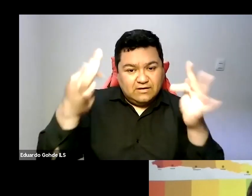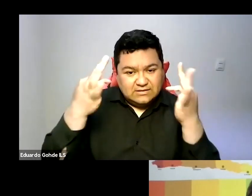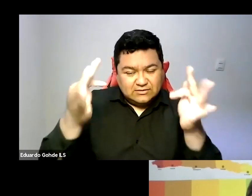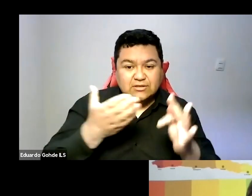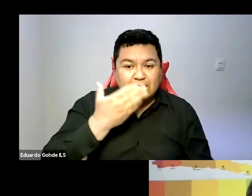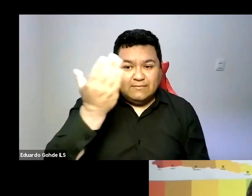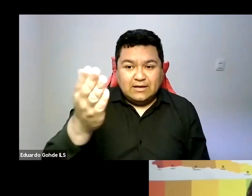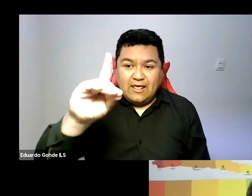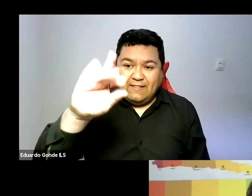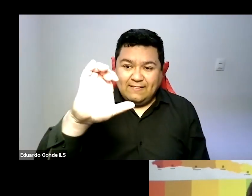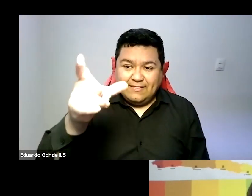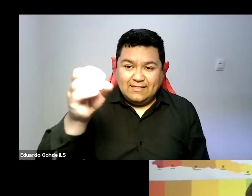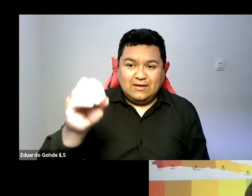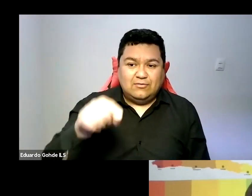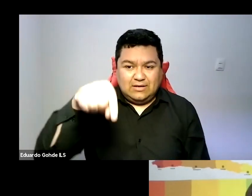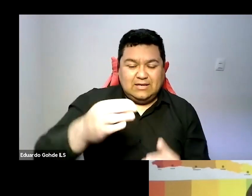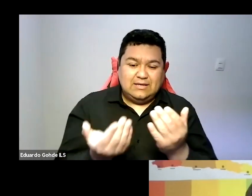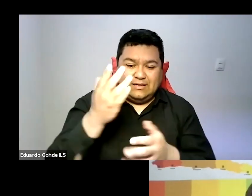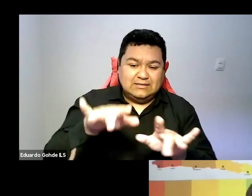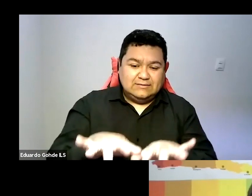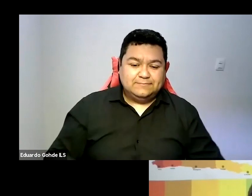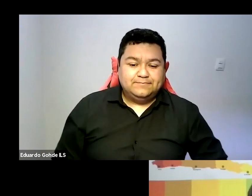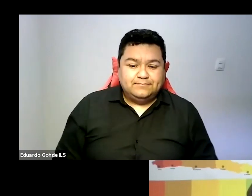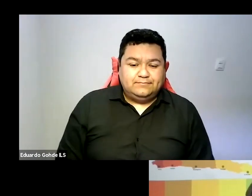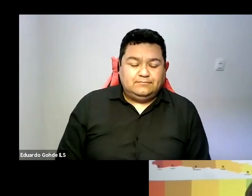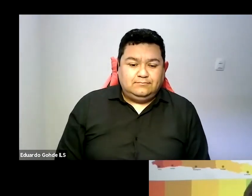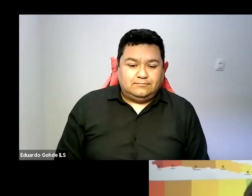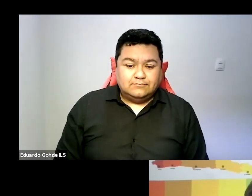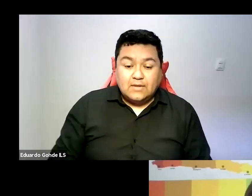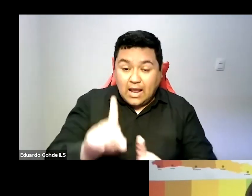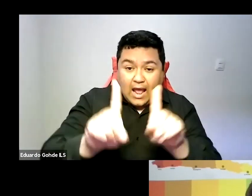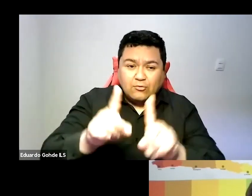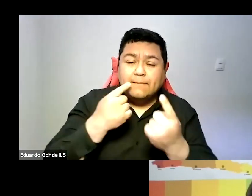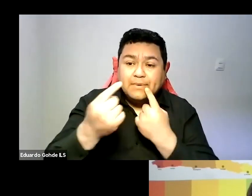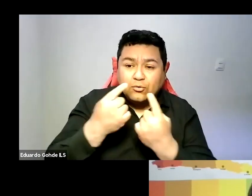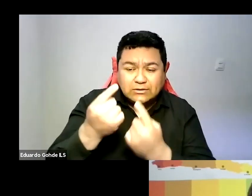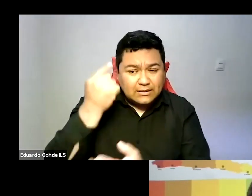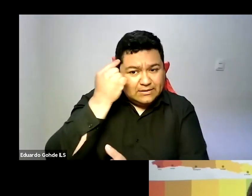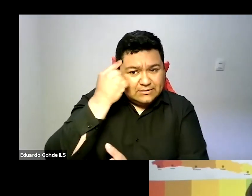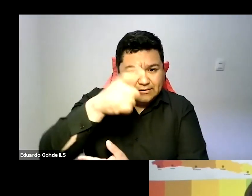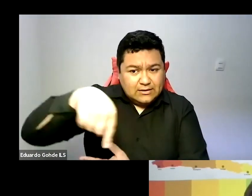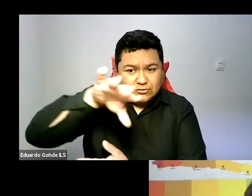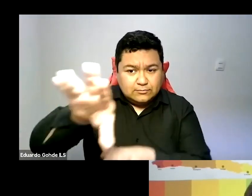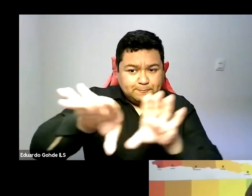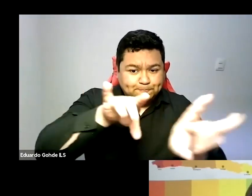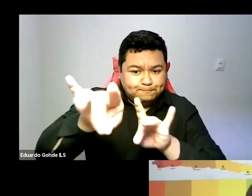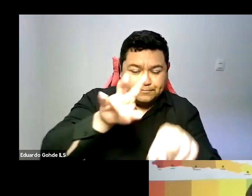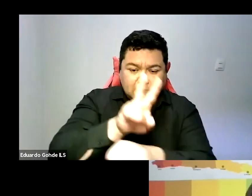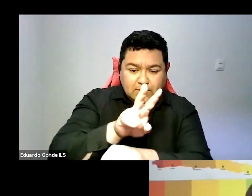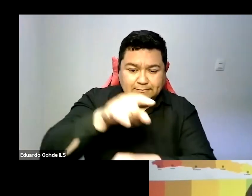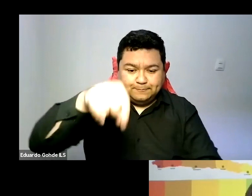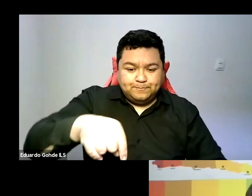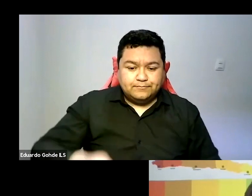a Diego acá en el chat. Un par de preguntas y también reflexiones que pudimos identificar desde los profesores